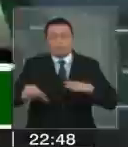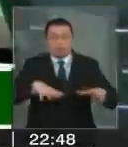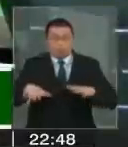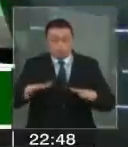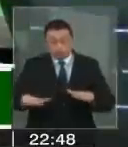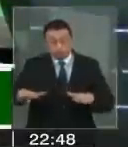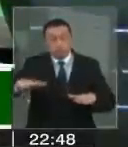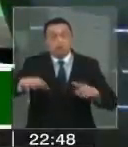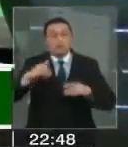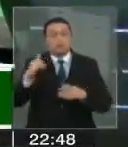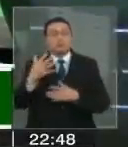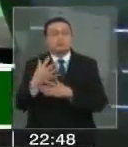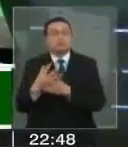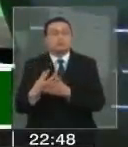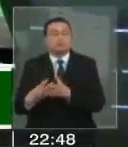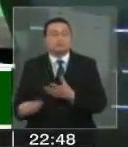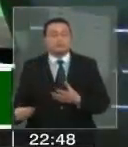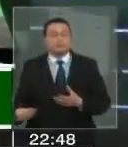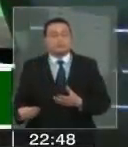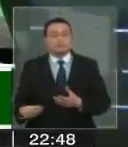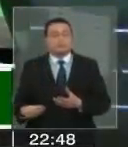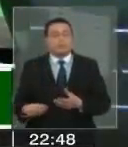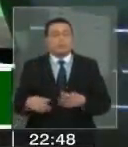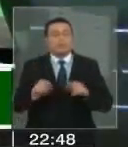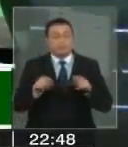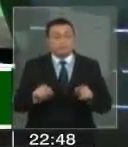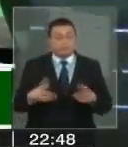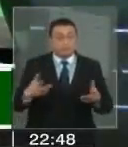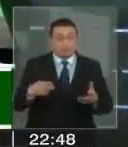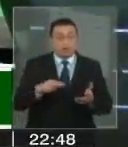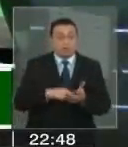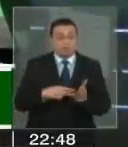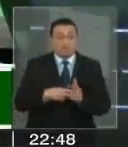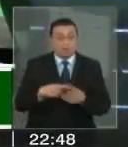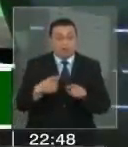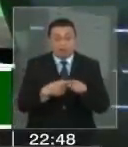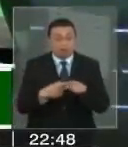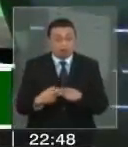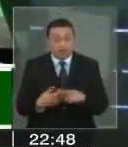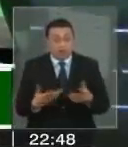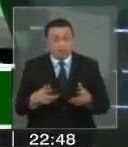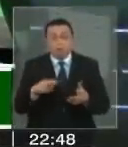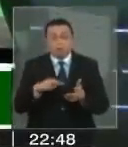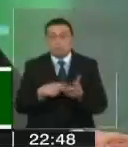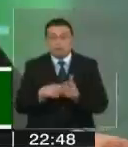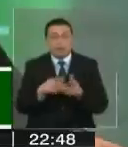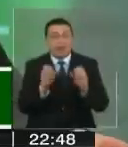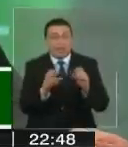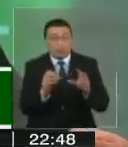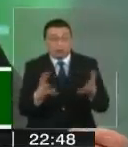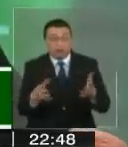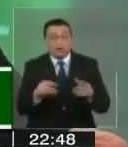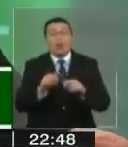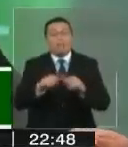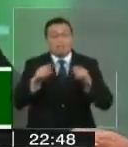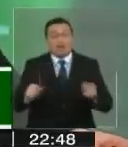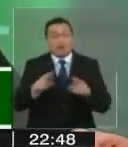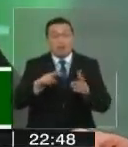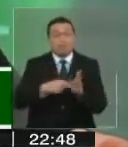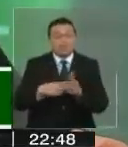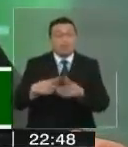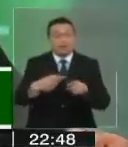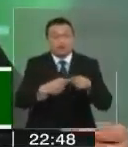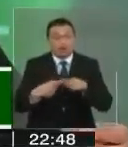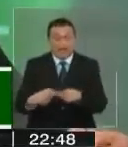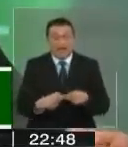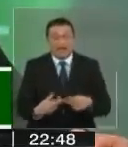terriblemente hiperkinéticos. Pero... Es en realidad un problema social. Esto se convierte, no es un problema de educación, hoy día se convierte en un problema